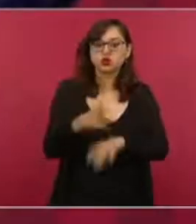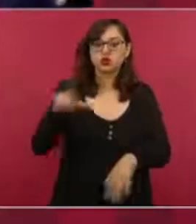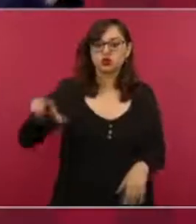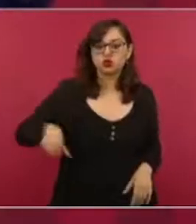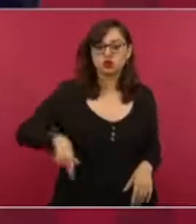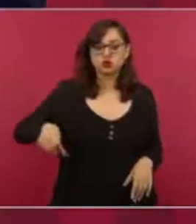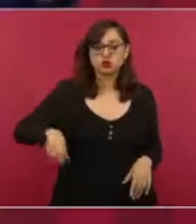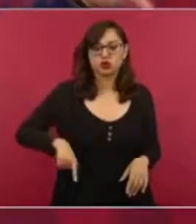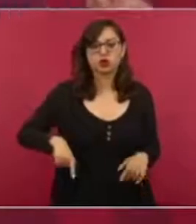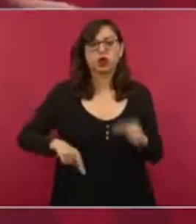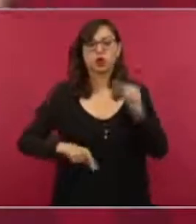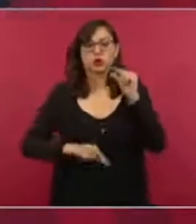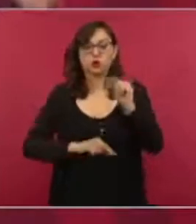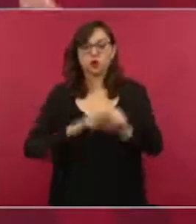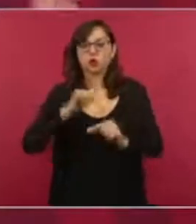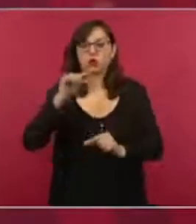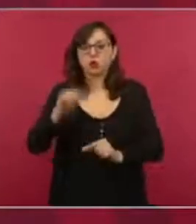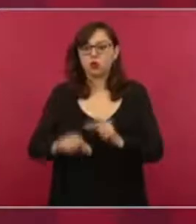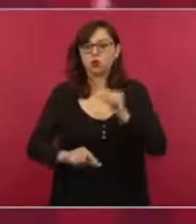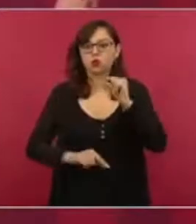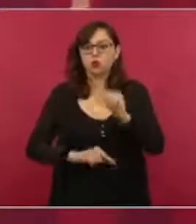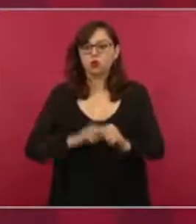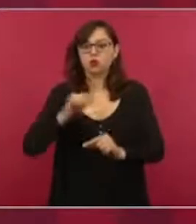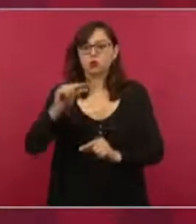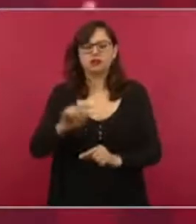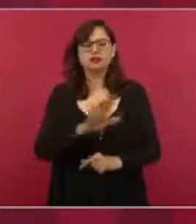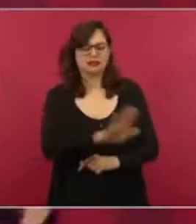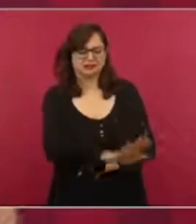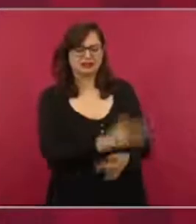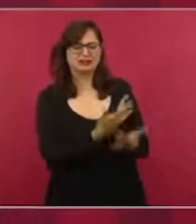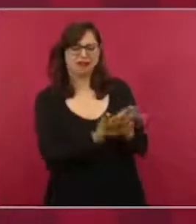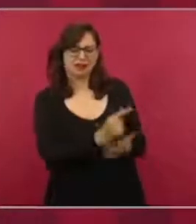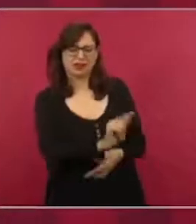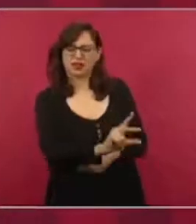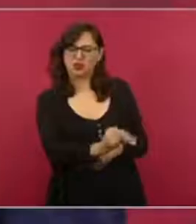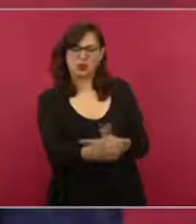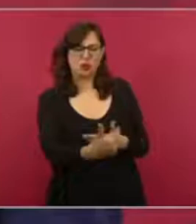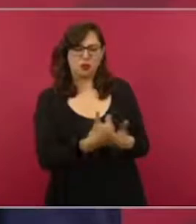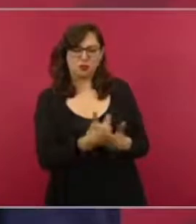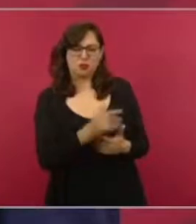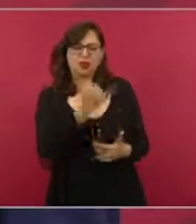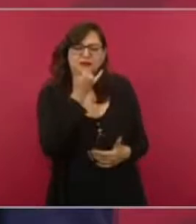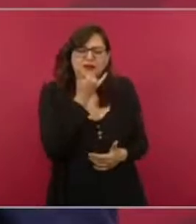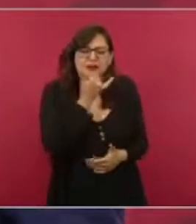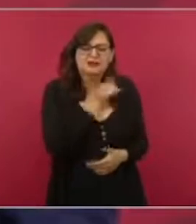preparando el terreno. Y también, déjame nada más terminar.